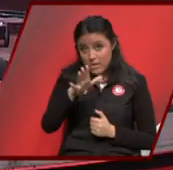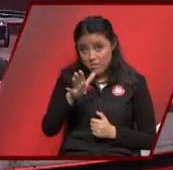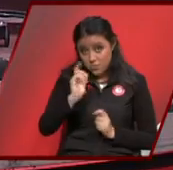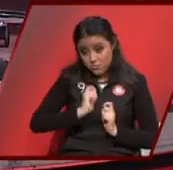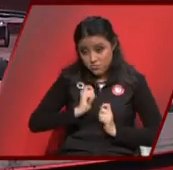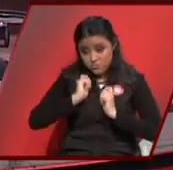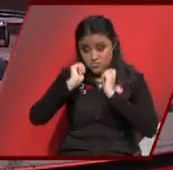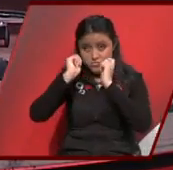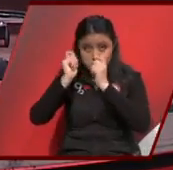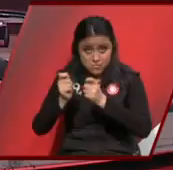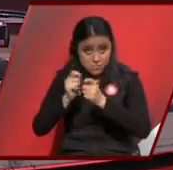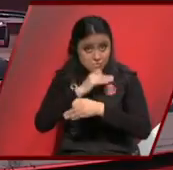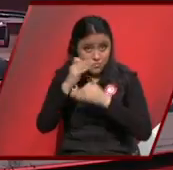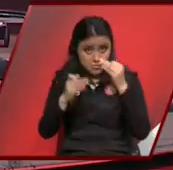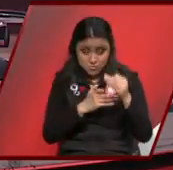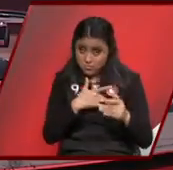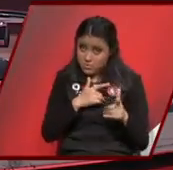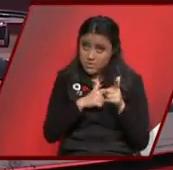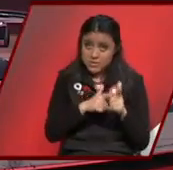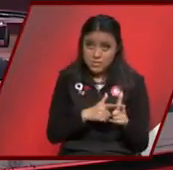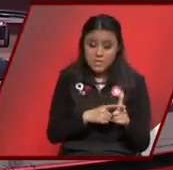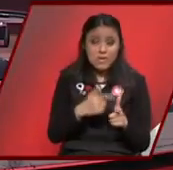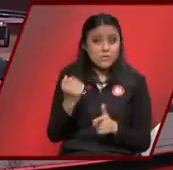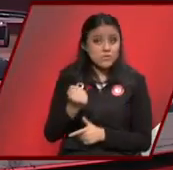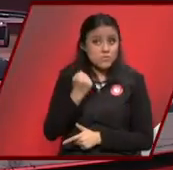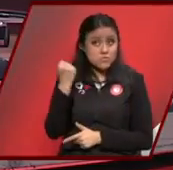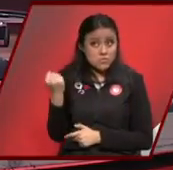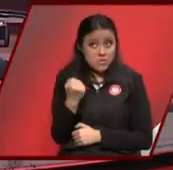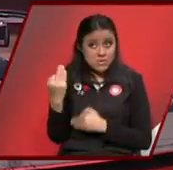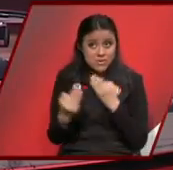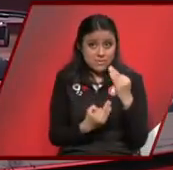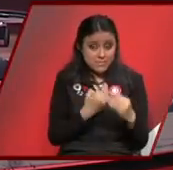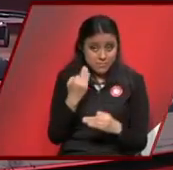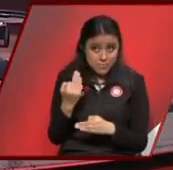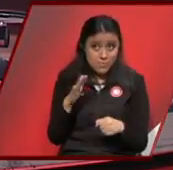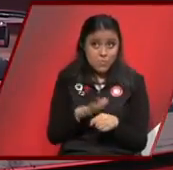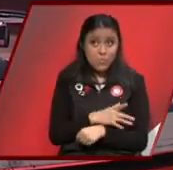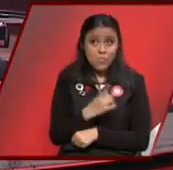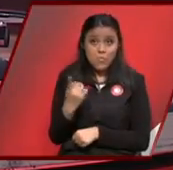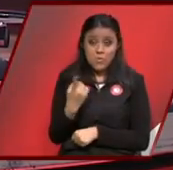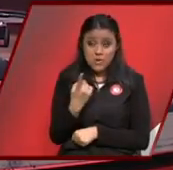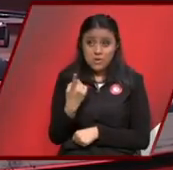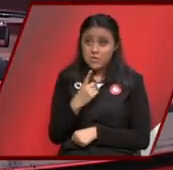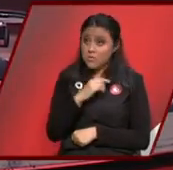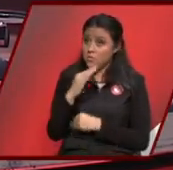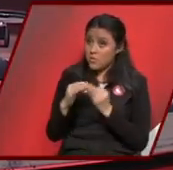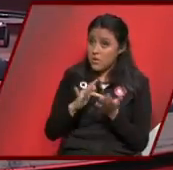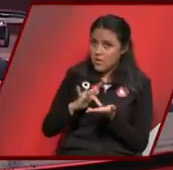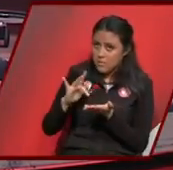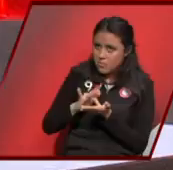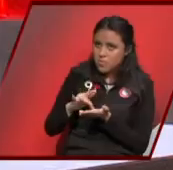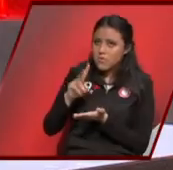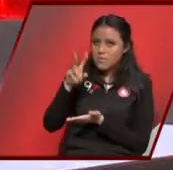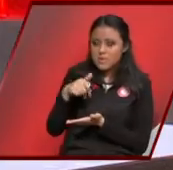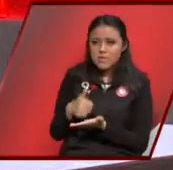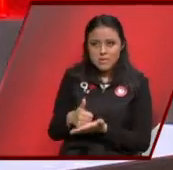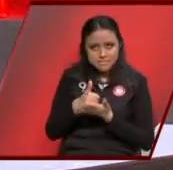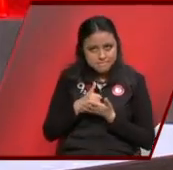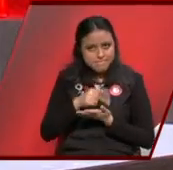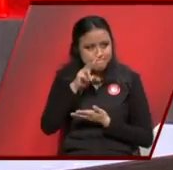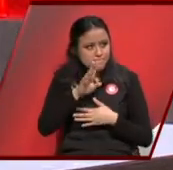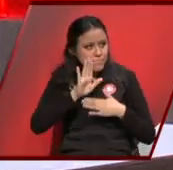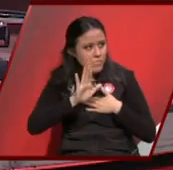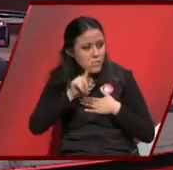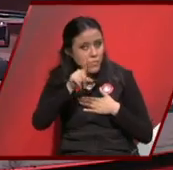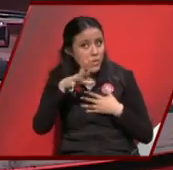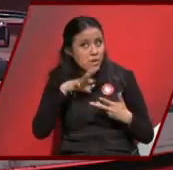espalda, Le vamos a entrar. Muchas gracias. Le deseo todo el éxito. Gracias. Porque si y le todo pone el ganas, apoyo, todo lo que tú haces ayuda. Y prométame